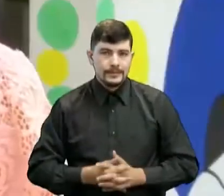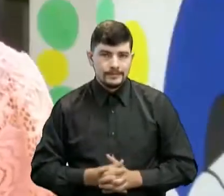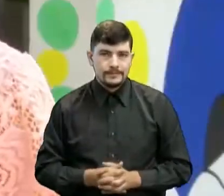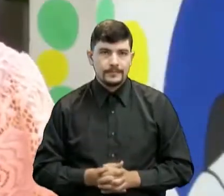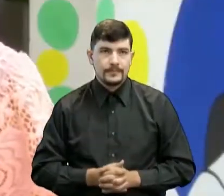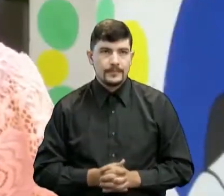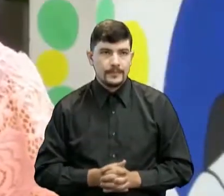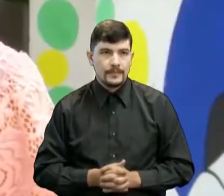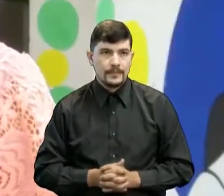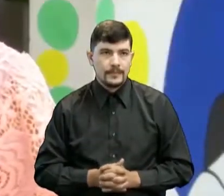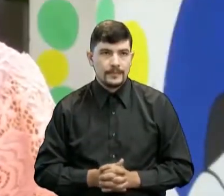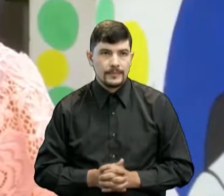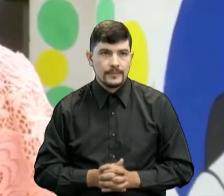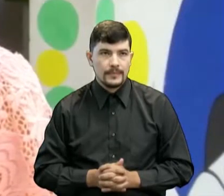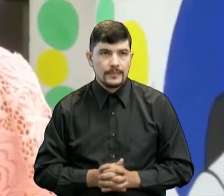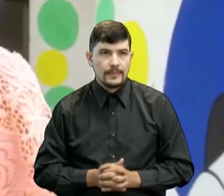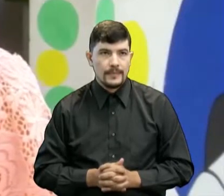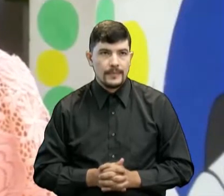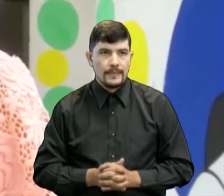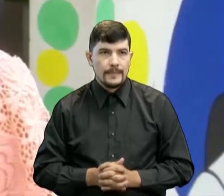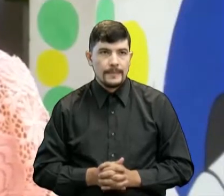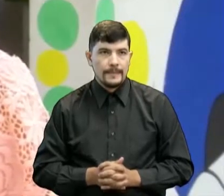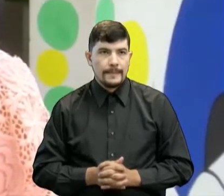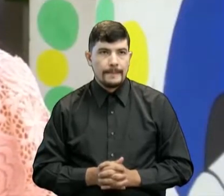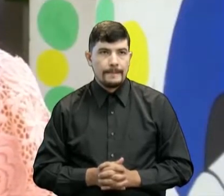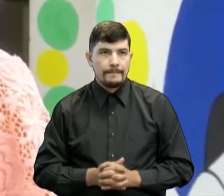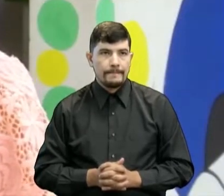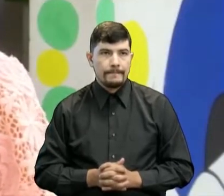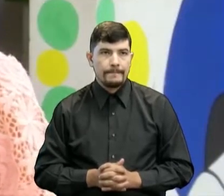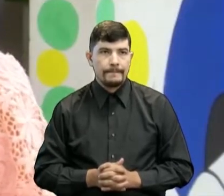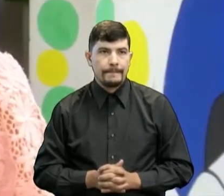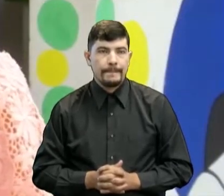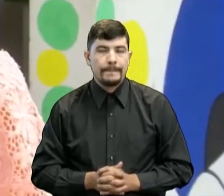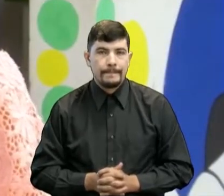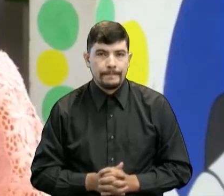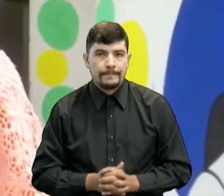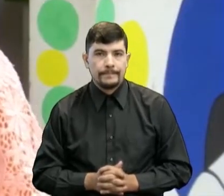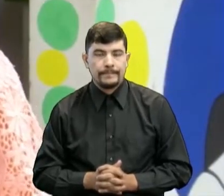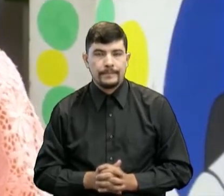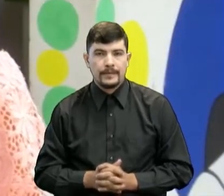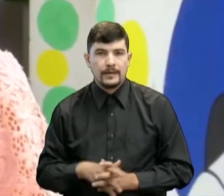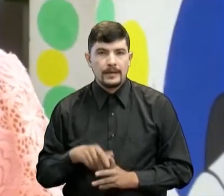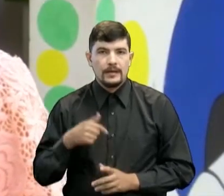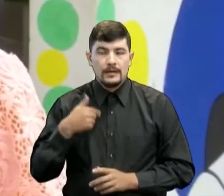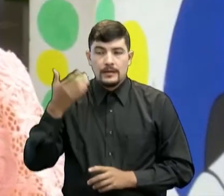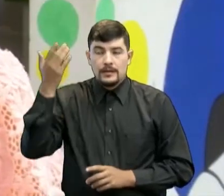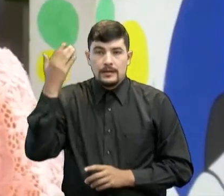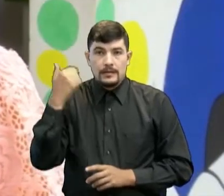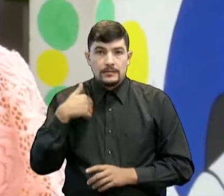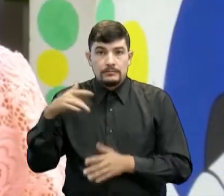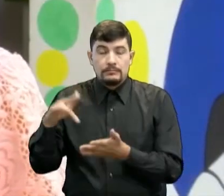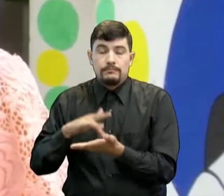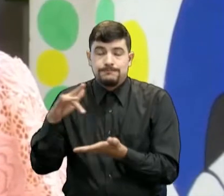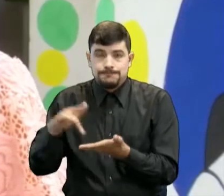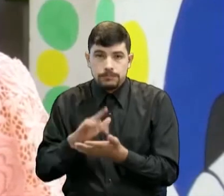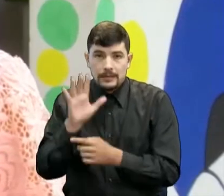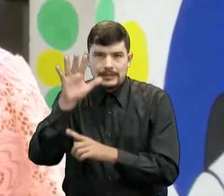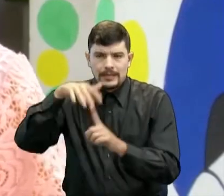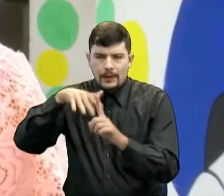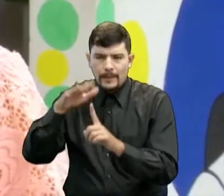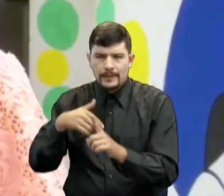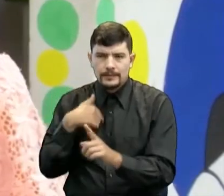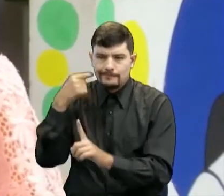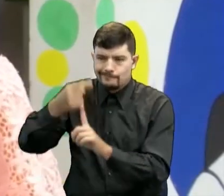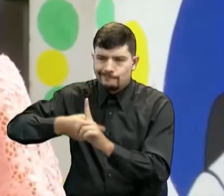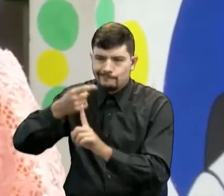Yo llevo 5 meses de mensualidad y esto me ha quedado muy pesado y pues